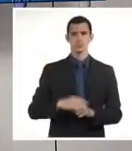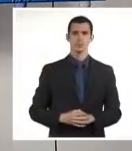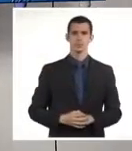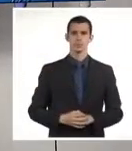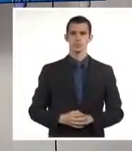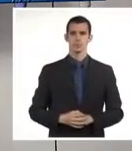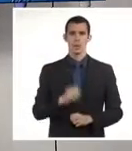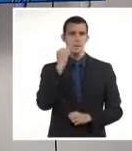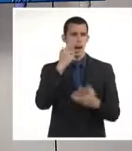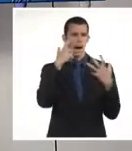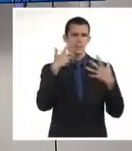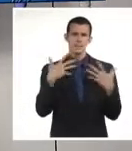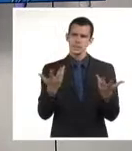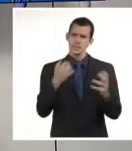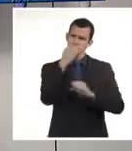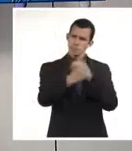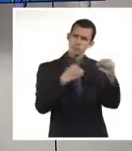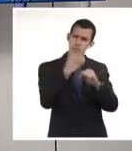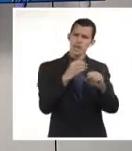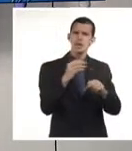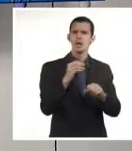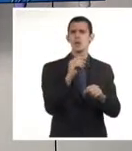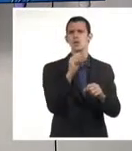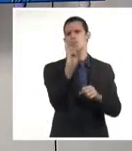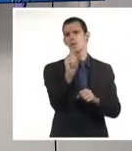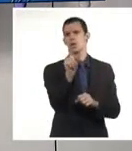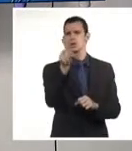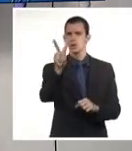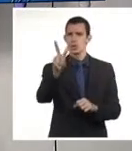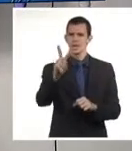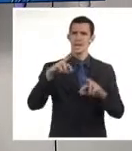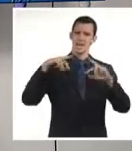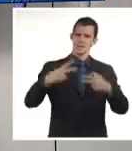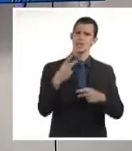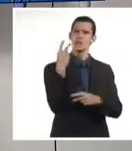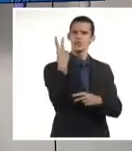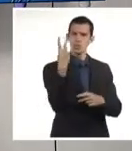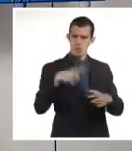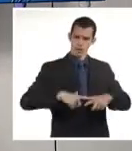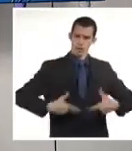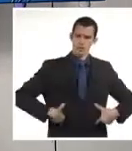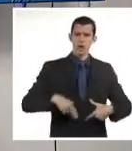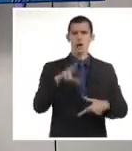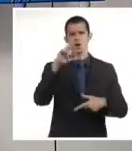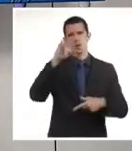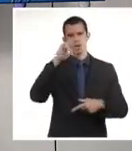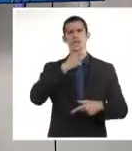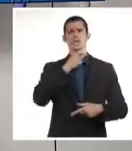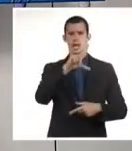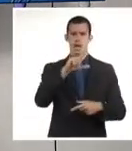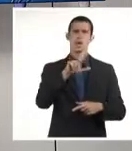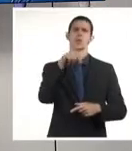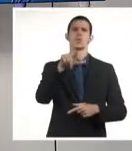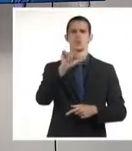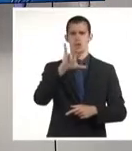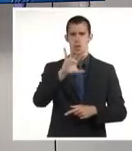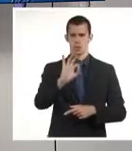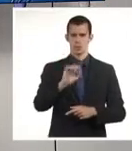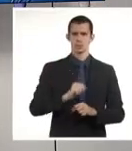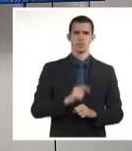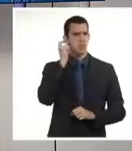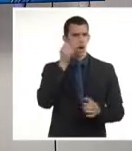estuvo los títulos son nacionales número 12 para los campeones olímpicos gloriosas a la cruz y ronny la iglesias la periodista dice a efe liu con declaraciones